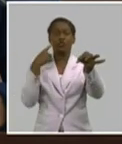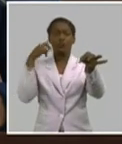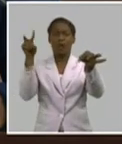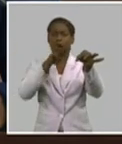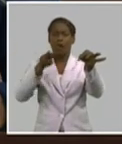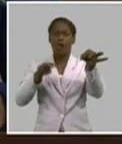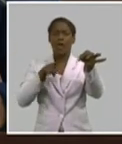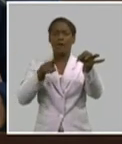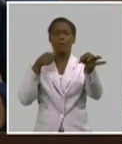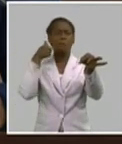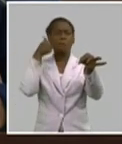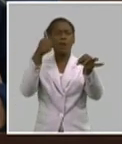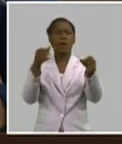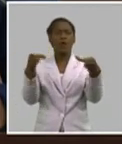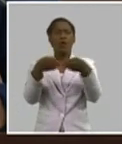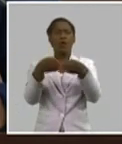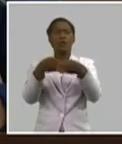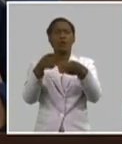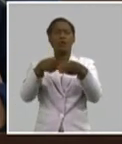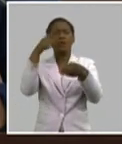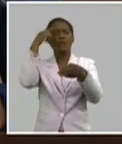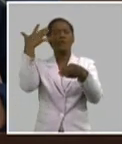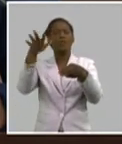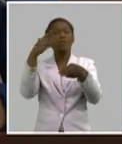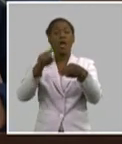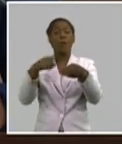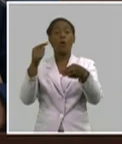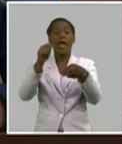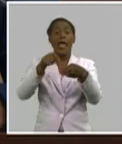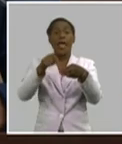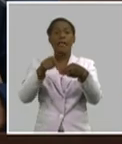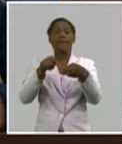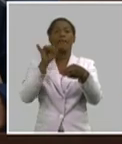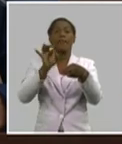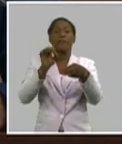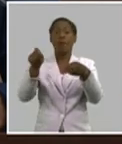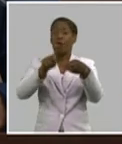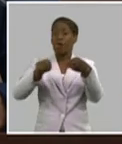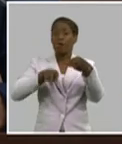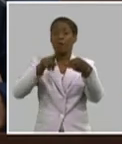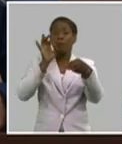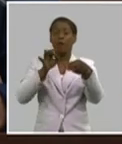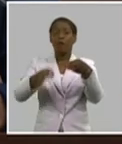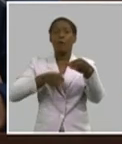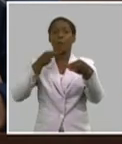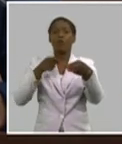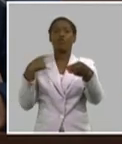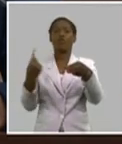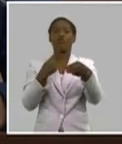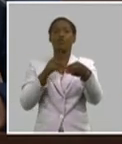un documento que motivara discusión, que alentara discusión, que alentara soluciones y que